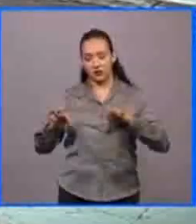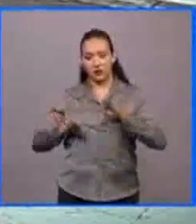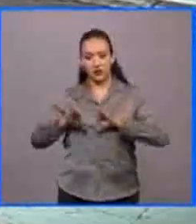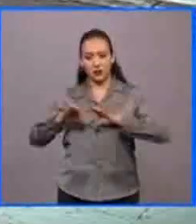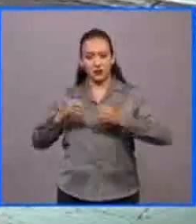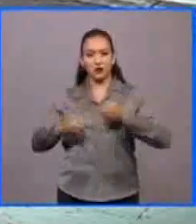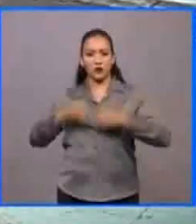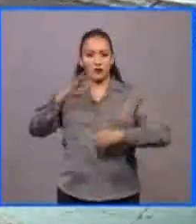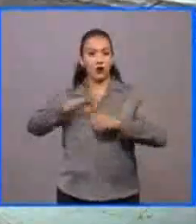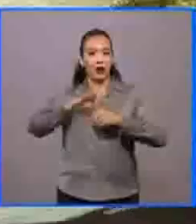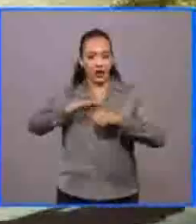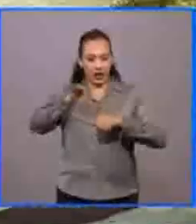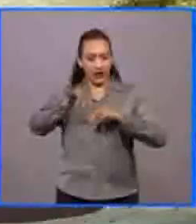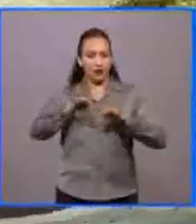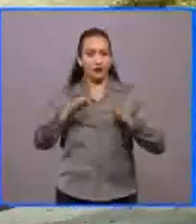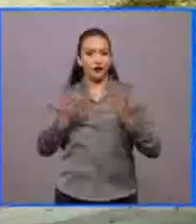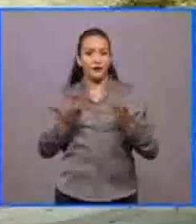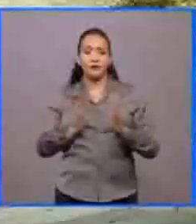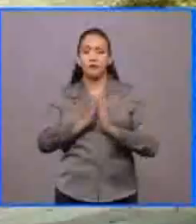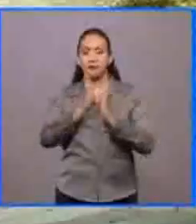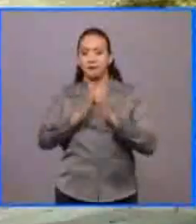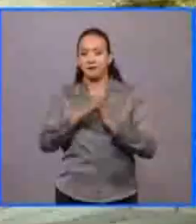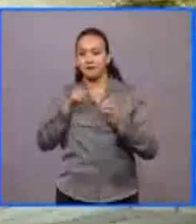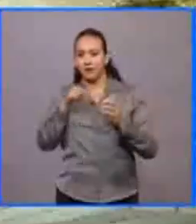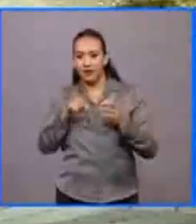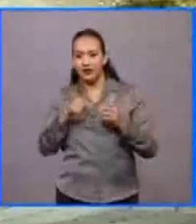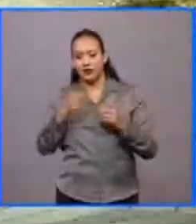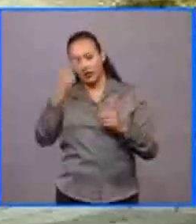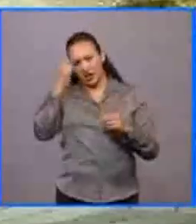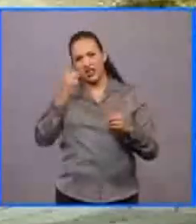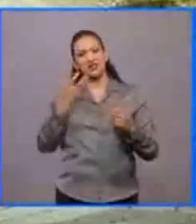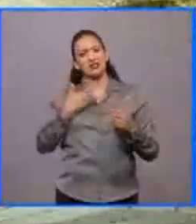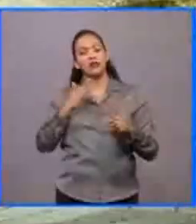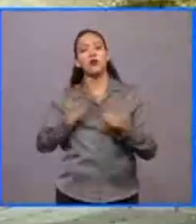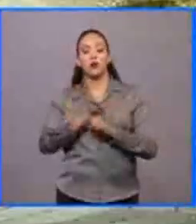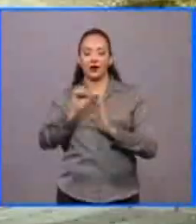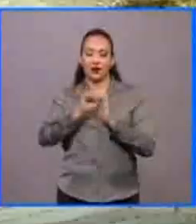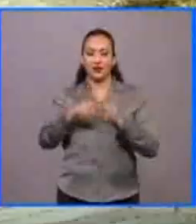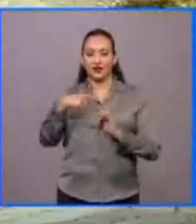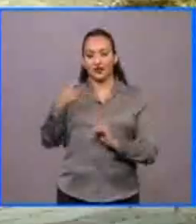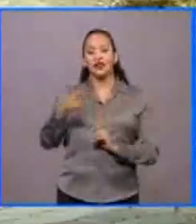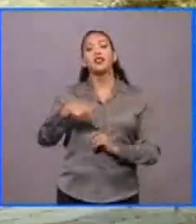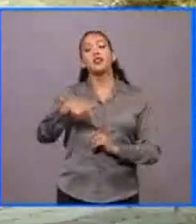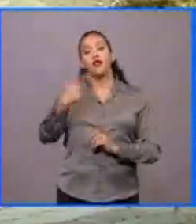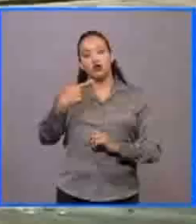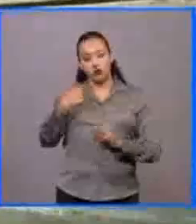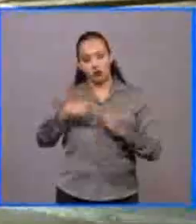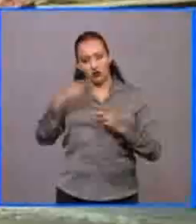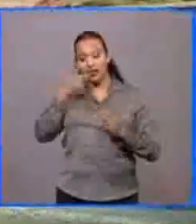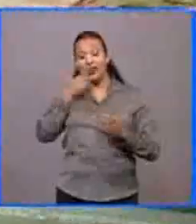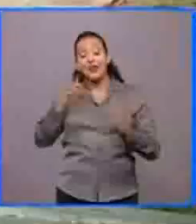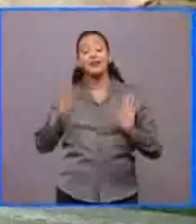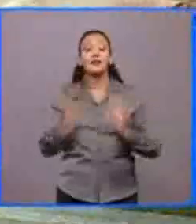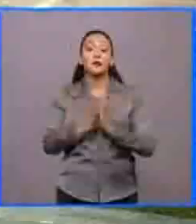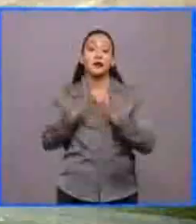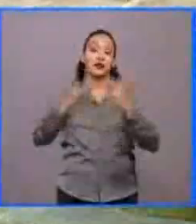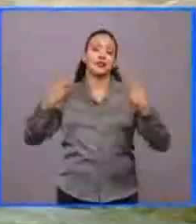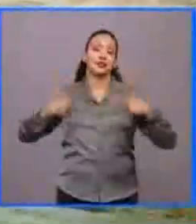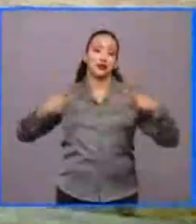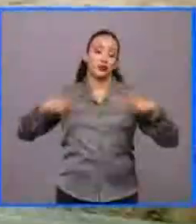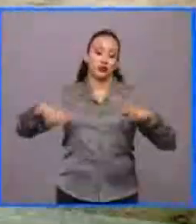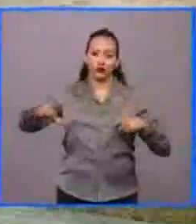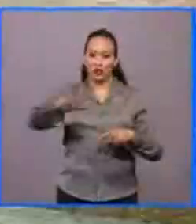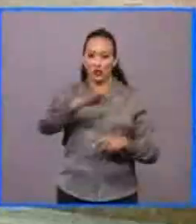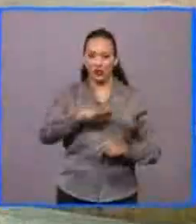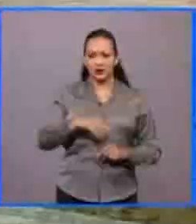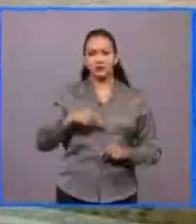Tribunal Electoral en dicho proceso encuentra sustento en el artículo 112 y 13 de Participación Ciudadana, que lo facultan